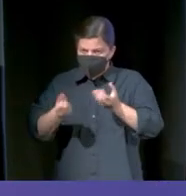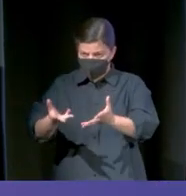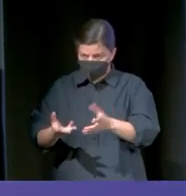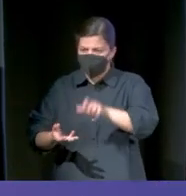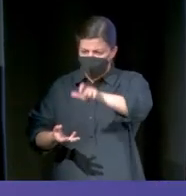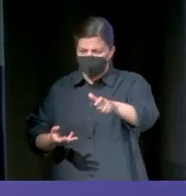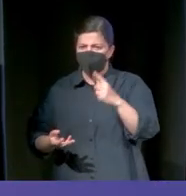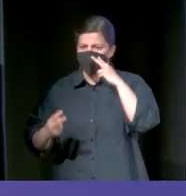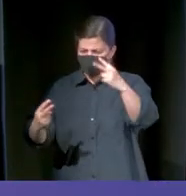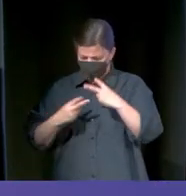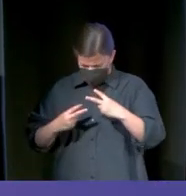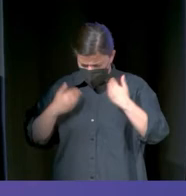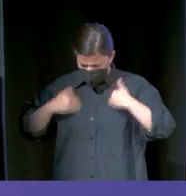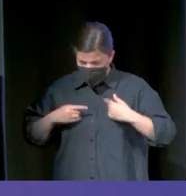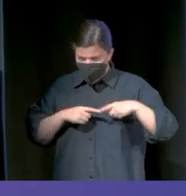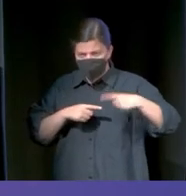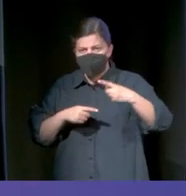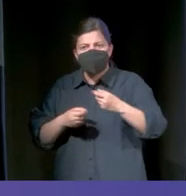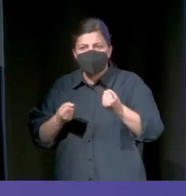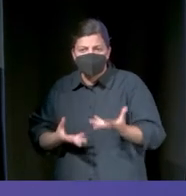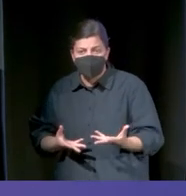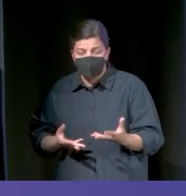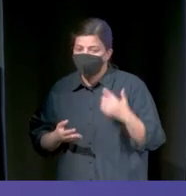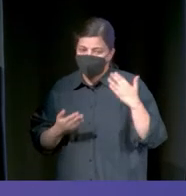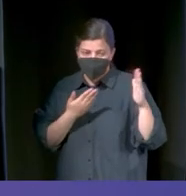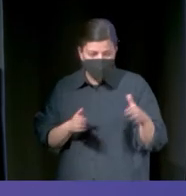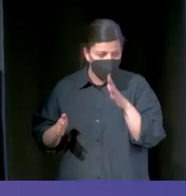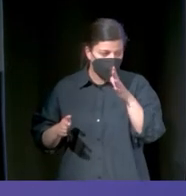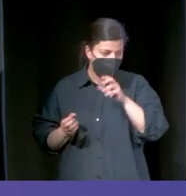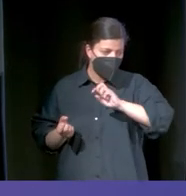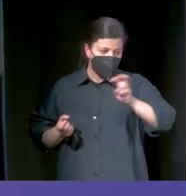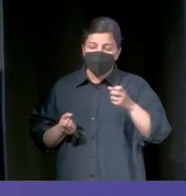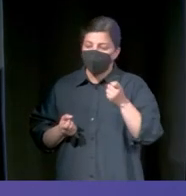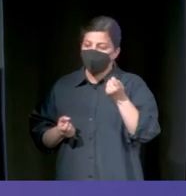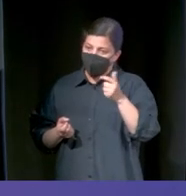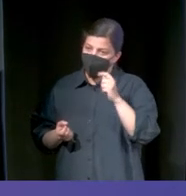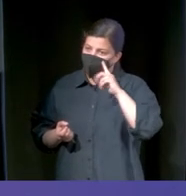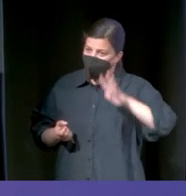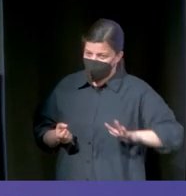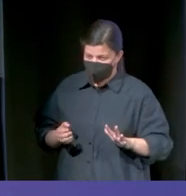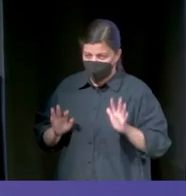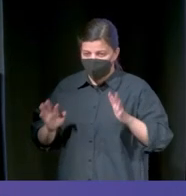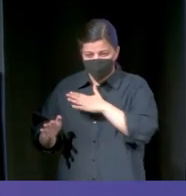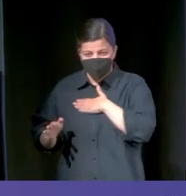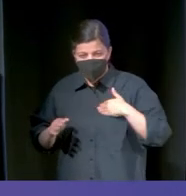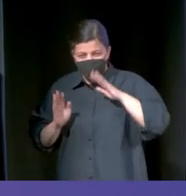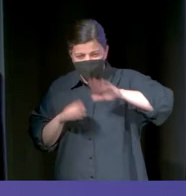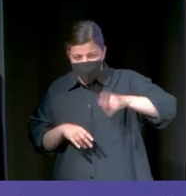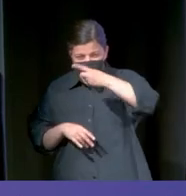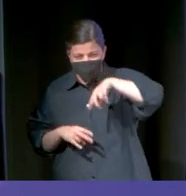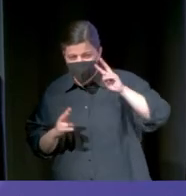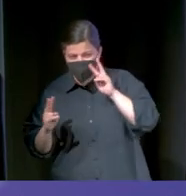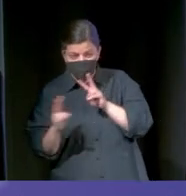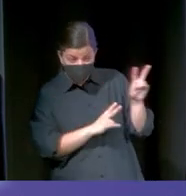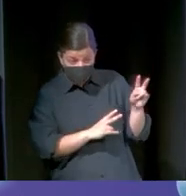cómo eres tú en el día a día y bueno ya voy a pasar de esto porque la otra es un poco parecida pero quiero que al final con todo esto veáis que